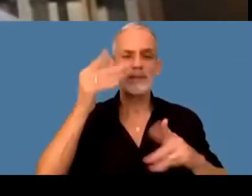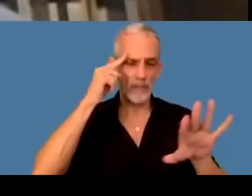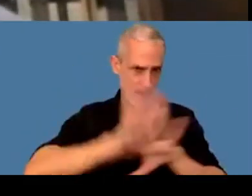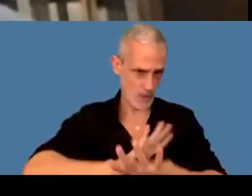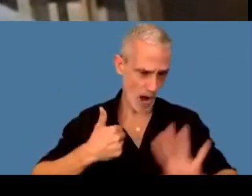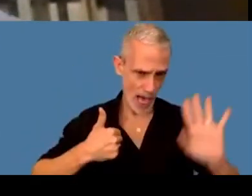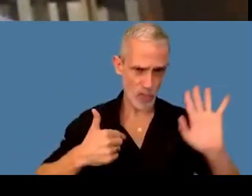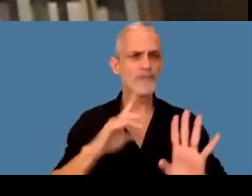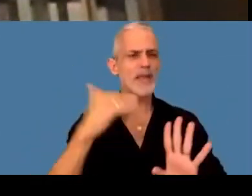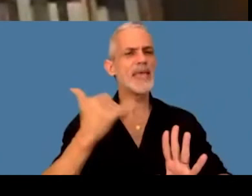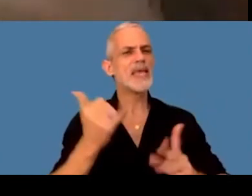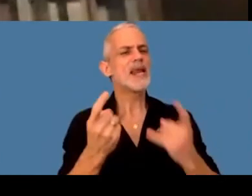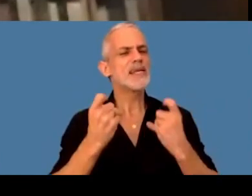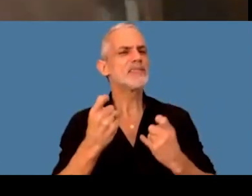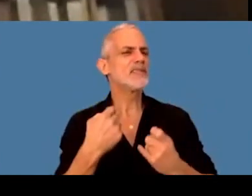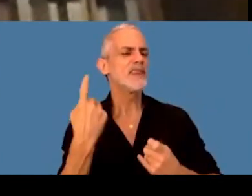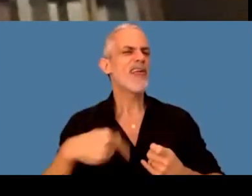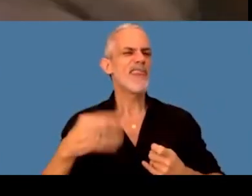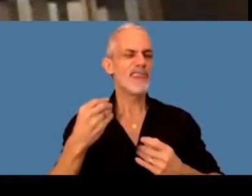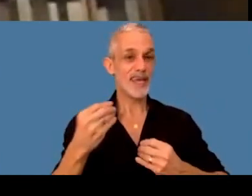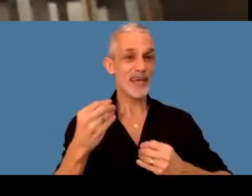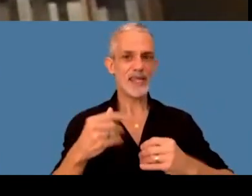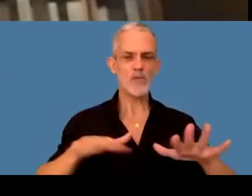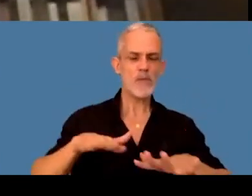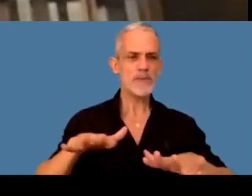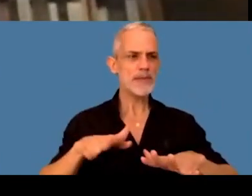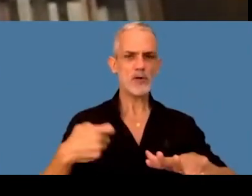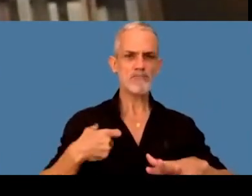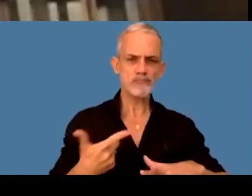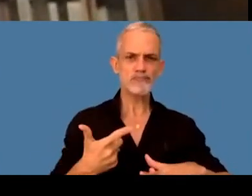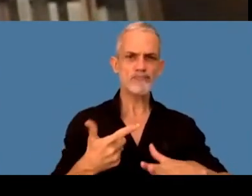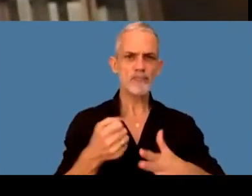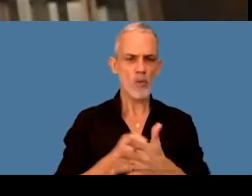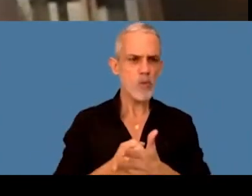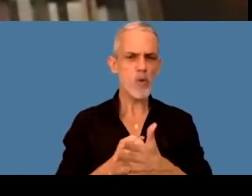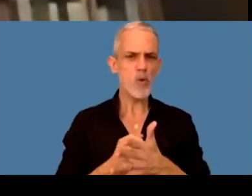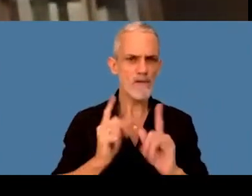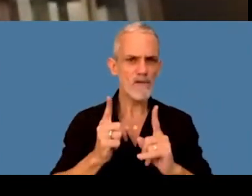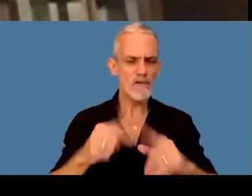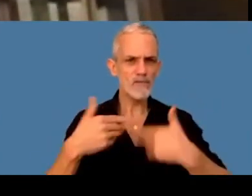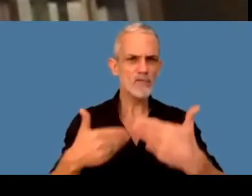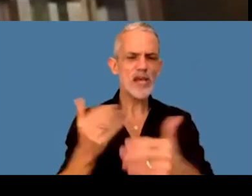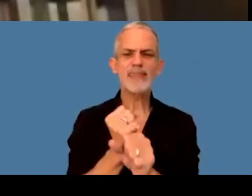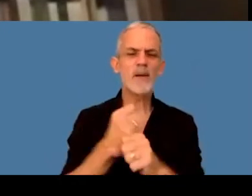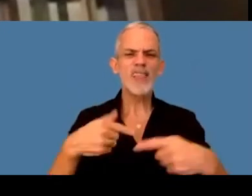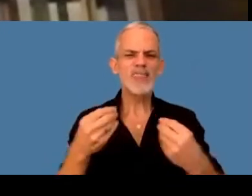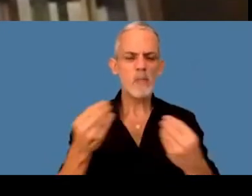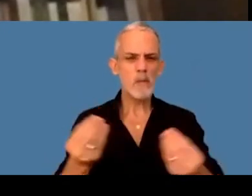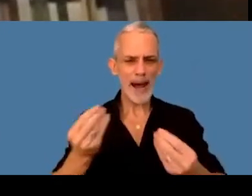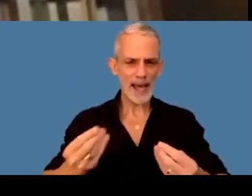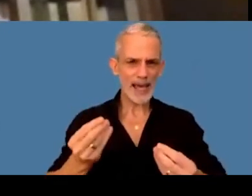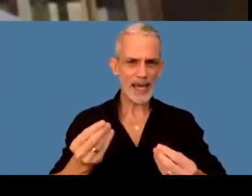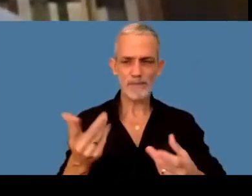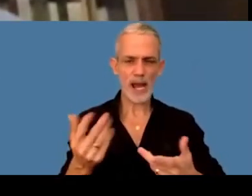que hay una necesidad de que el movimiento sindical siga trabajando para